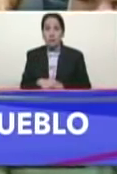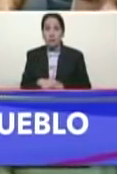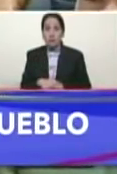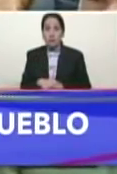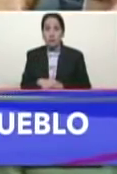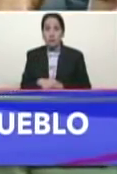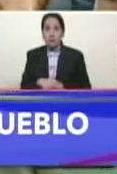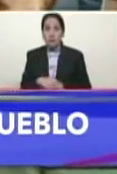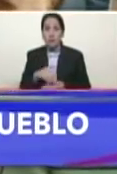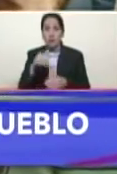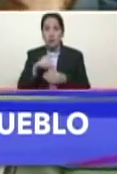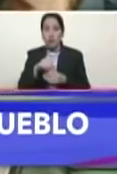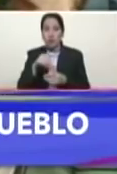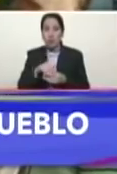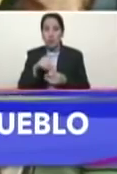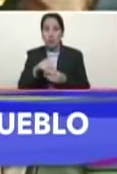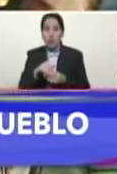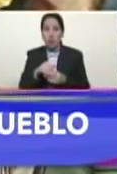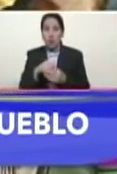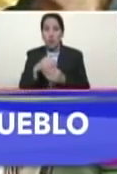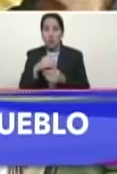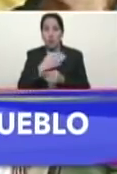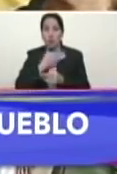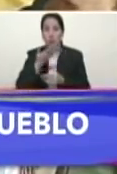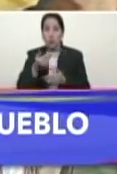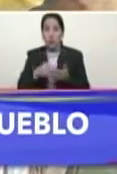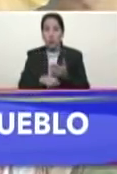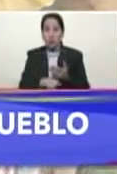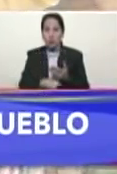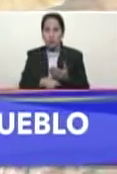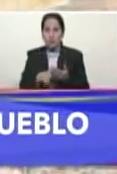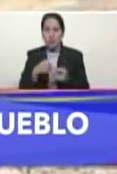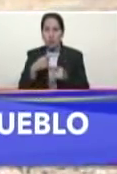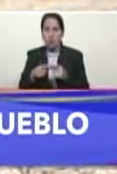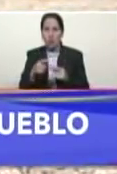18%. Y los titulares de la prensa, gran victoria.